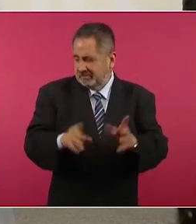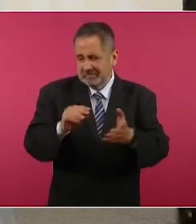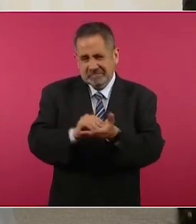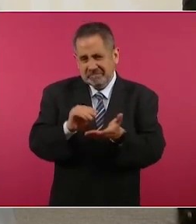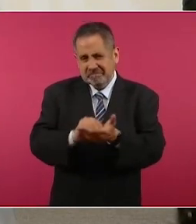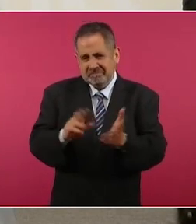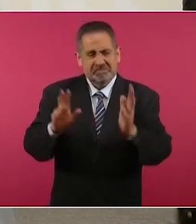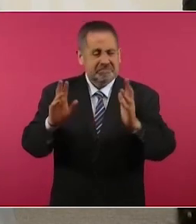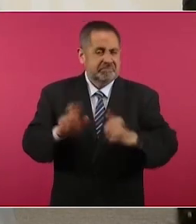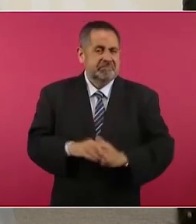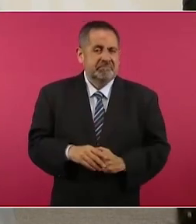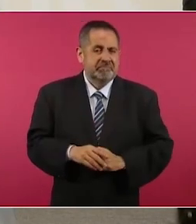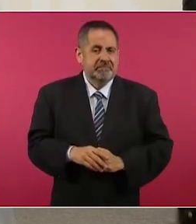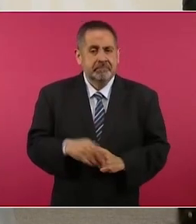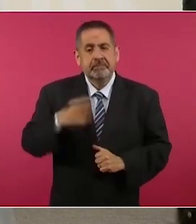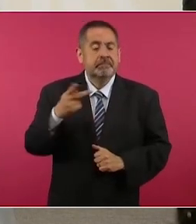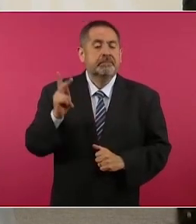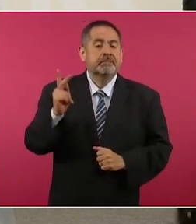Pero